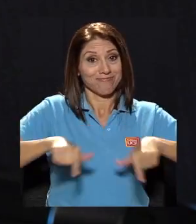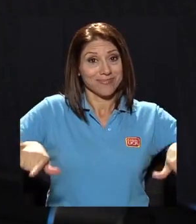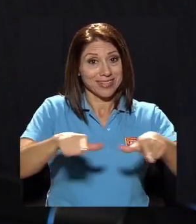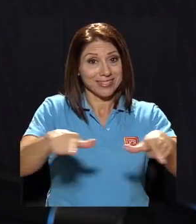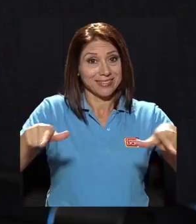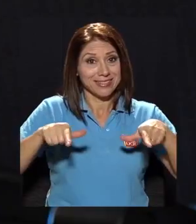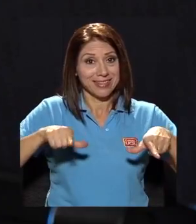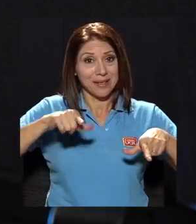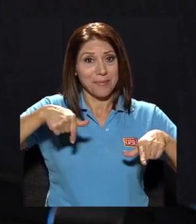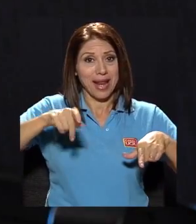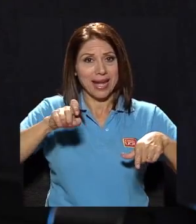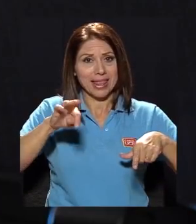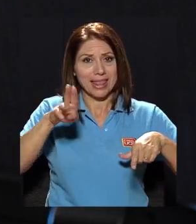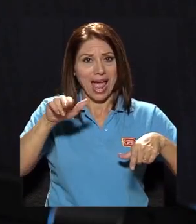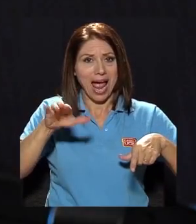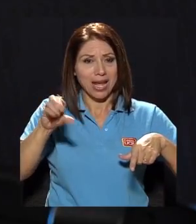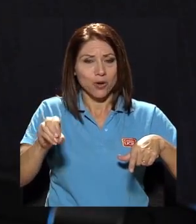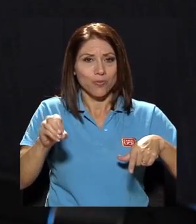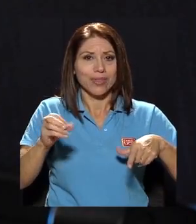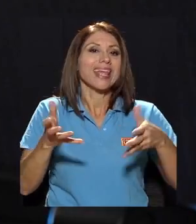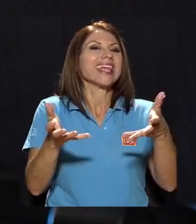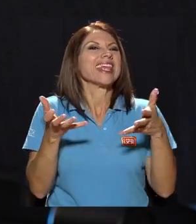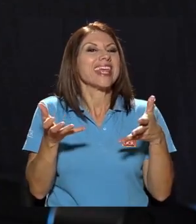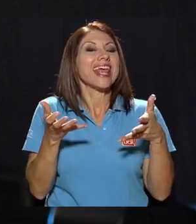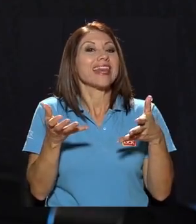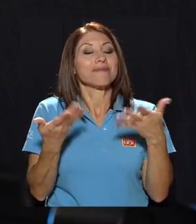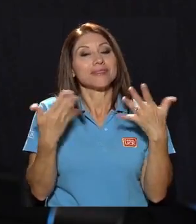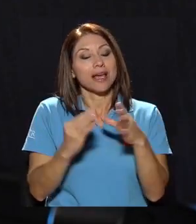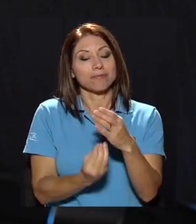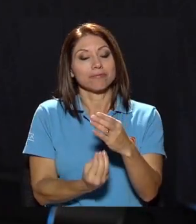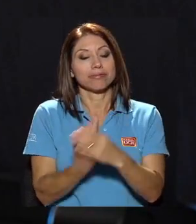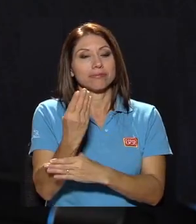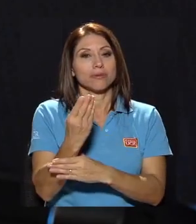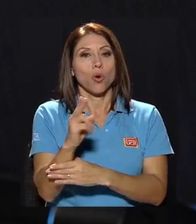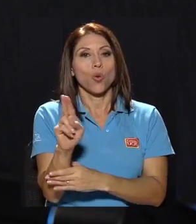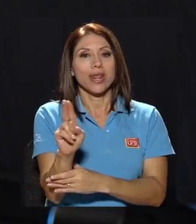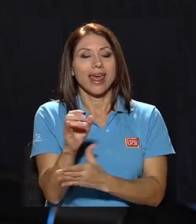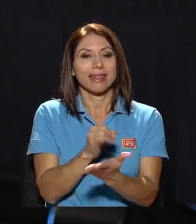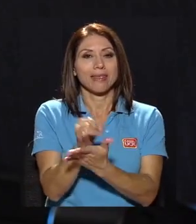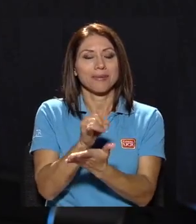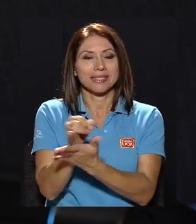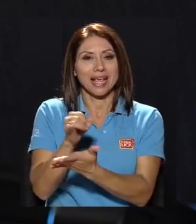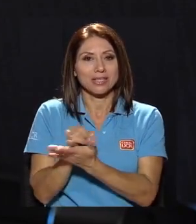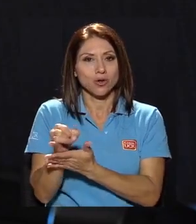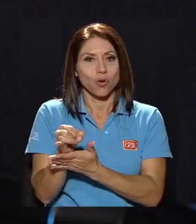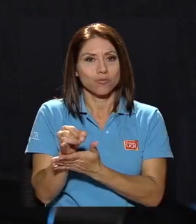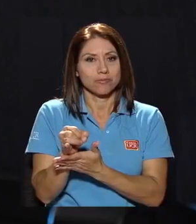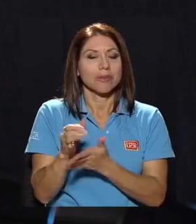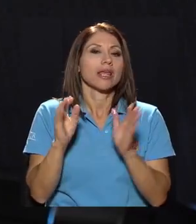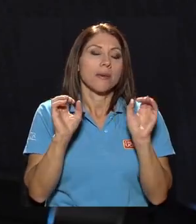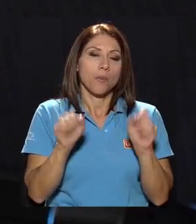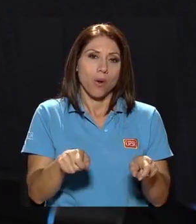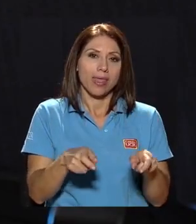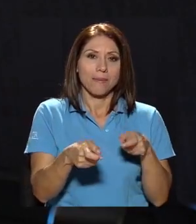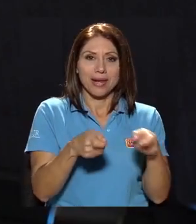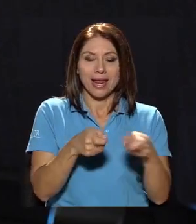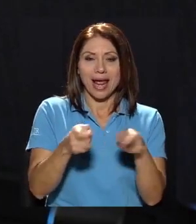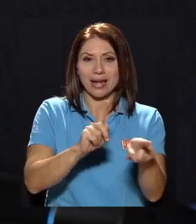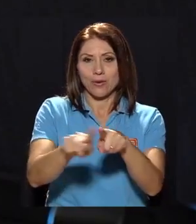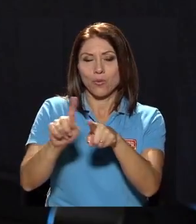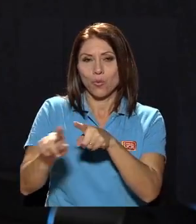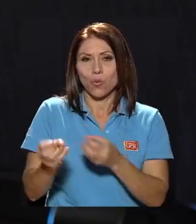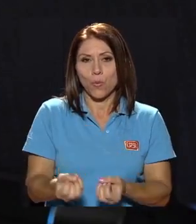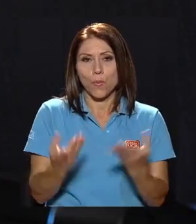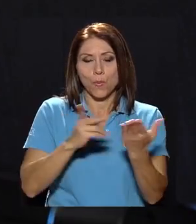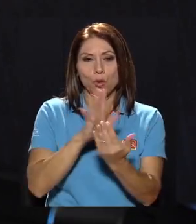sus trámites para convertir en una unidad de investigación que puede ya manejar múltiples